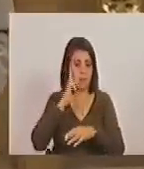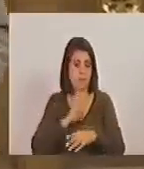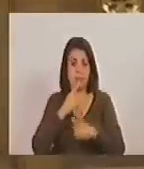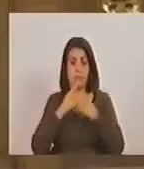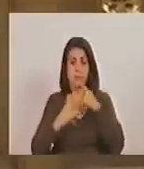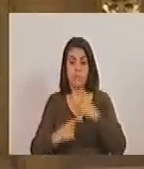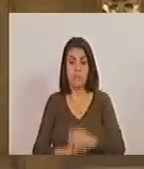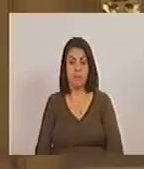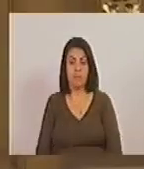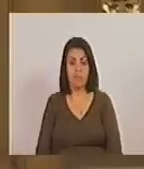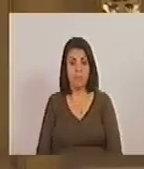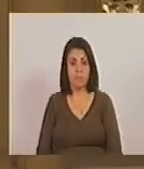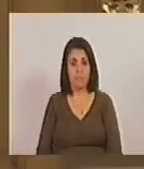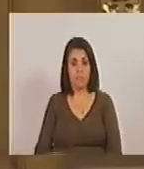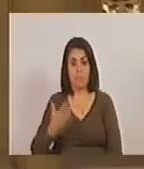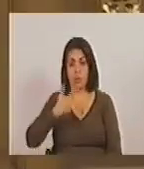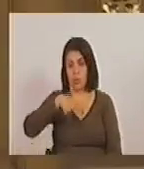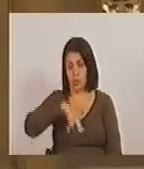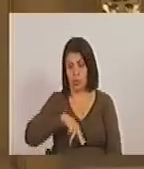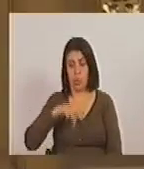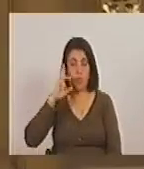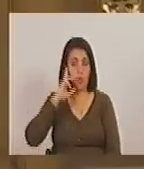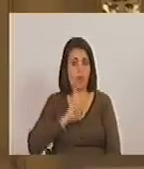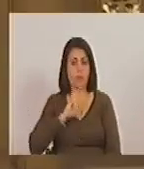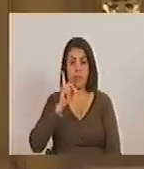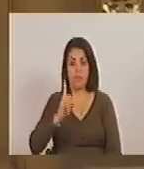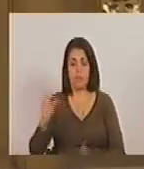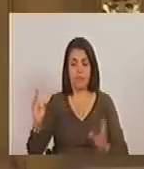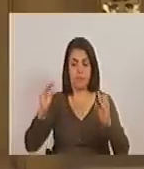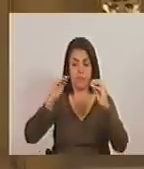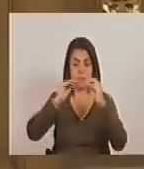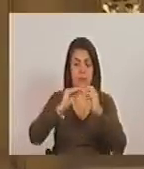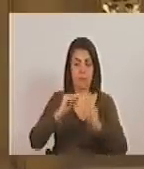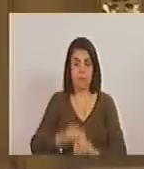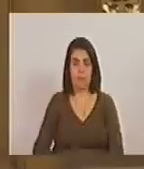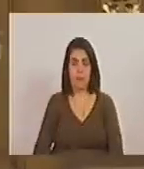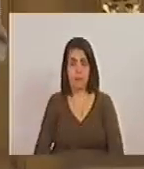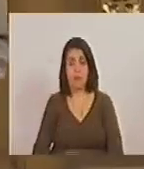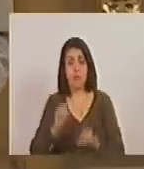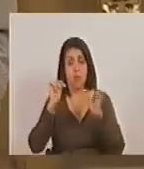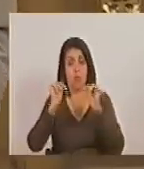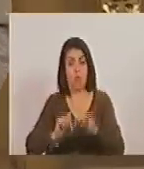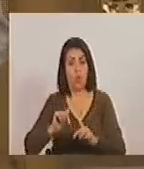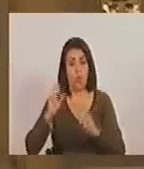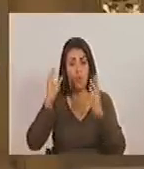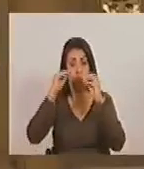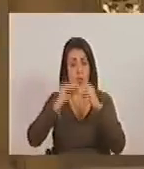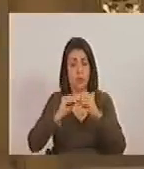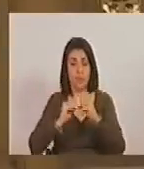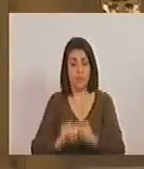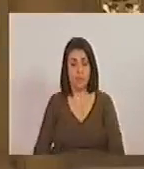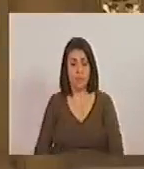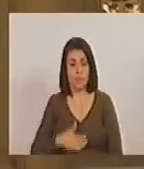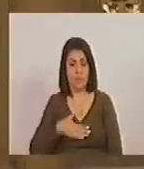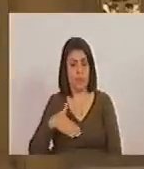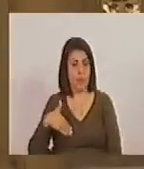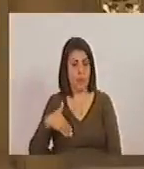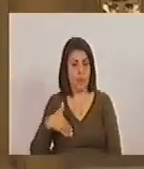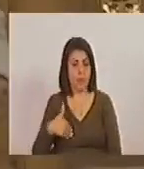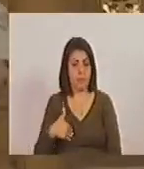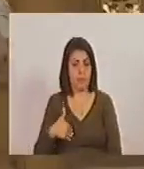dijo. Y si somos bolivarianos, debemos apegarnos a Bolívar. Hoy, con Bolívar, los queremos